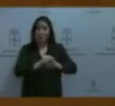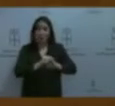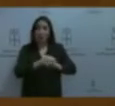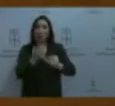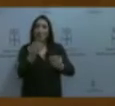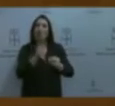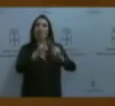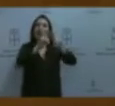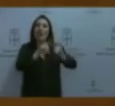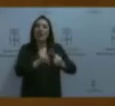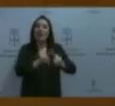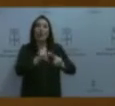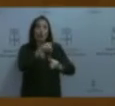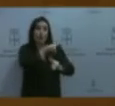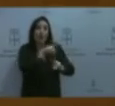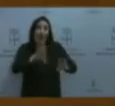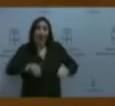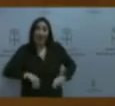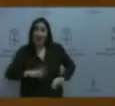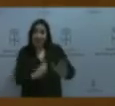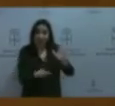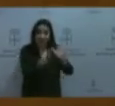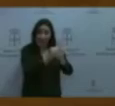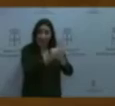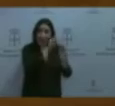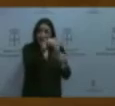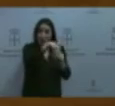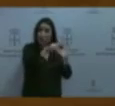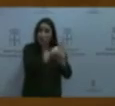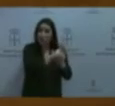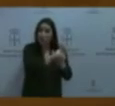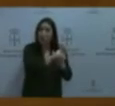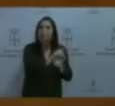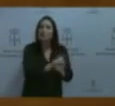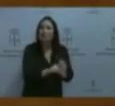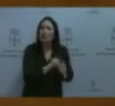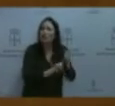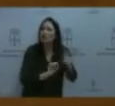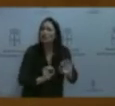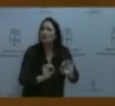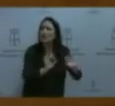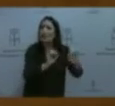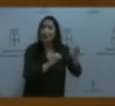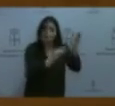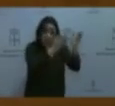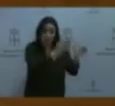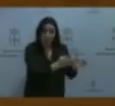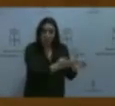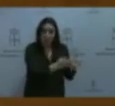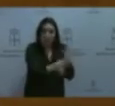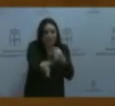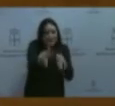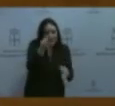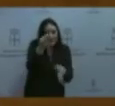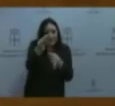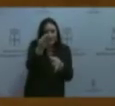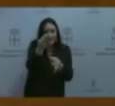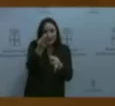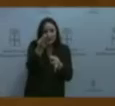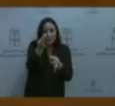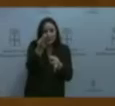a incluirlo en el decreto? Y más concretamente, ¿estaría dispuesto a falar de los pormenores de ese